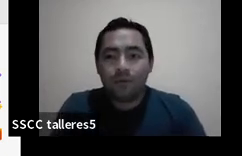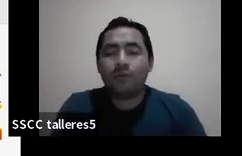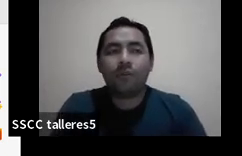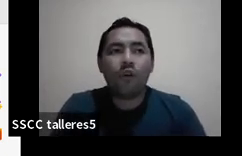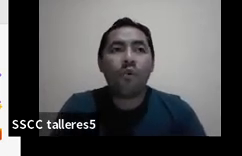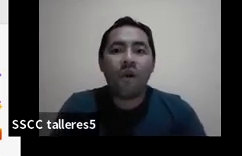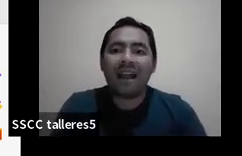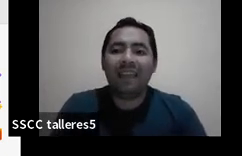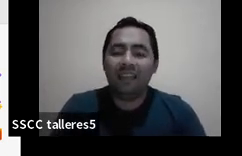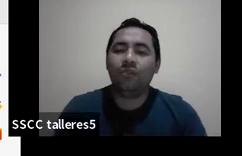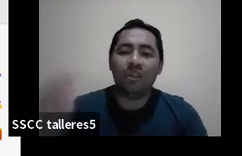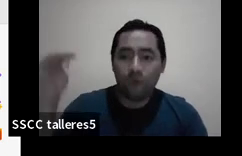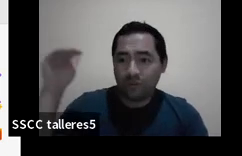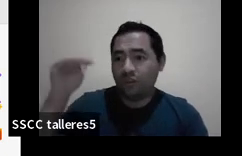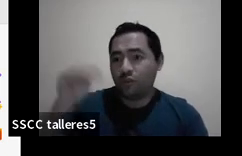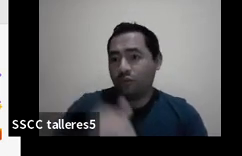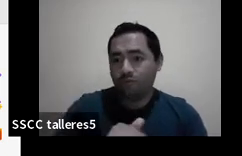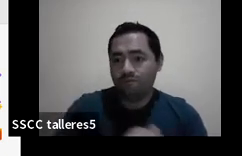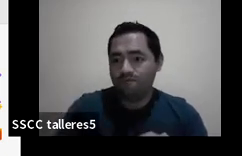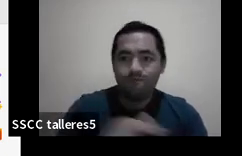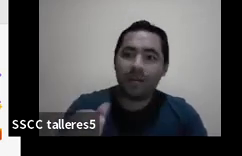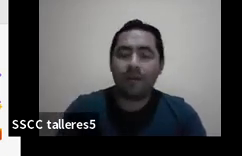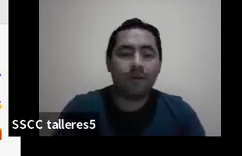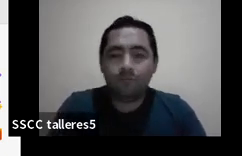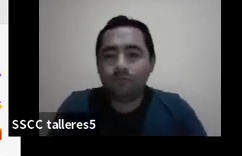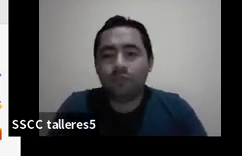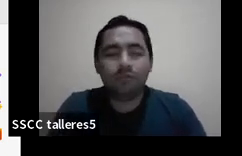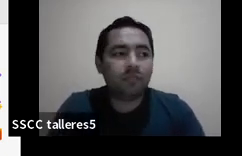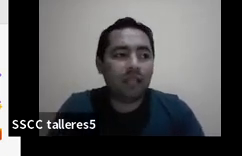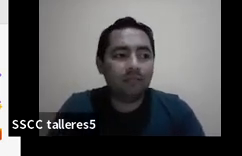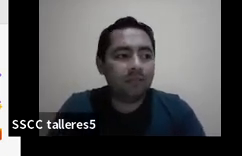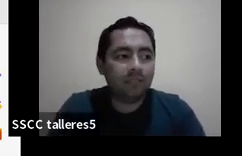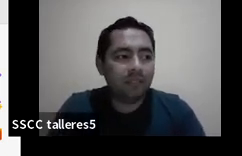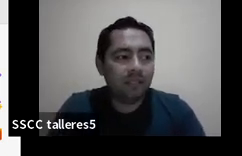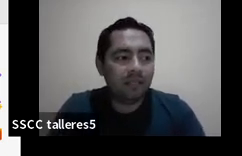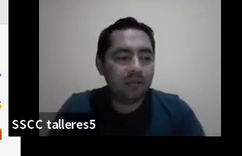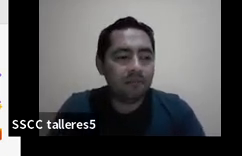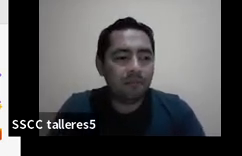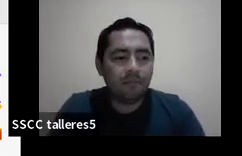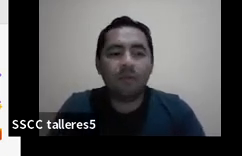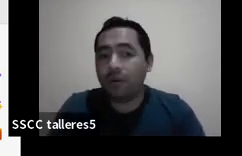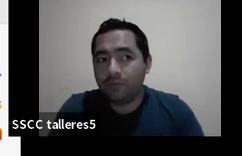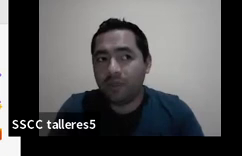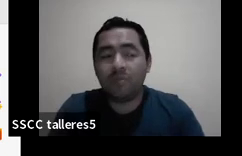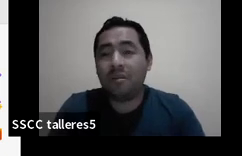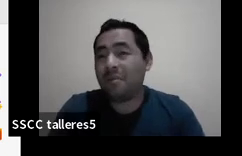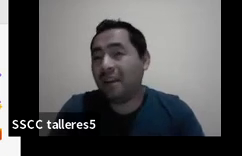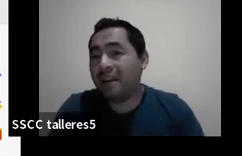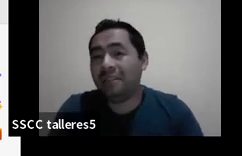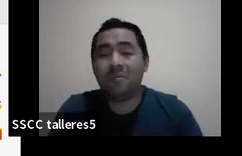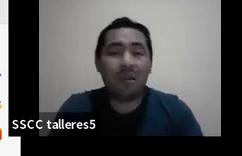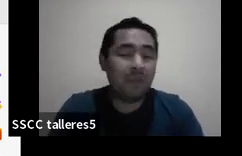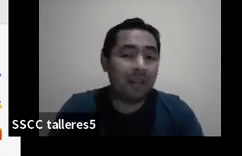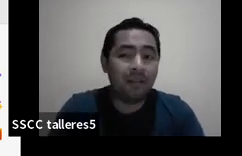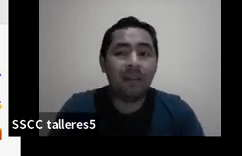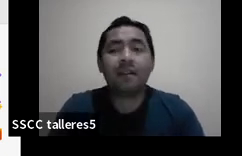he visto cómo ha caído la educación del sordo para abajo, ¿no? O sea, como digo, tienen problemas para